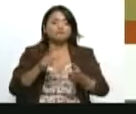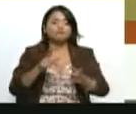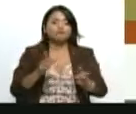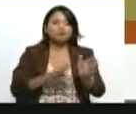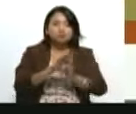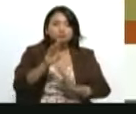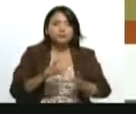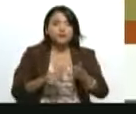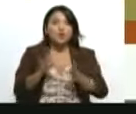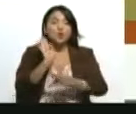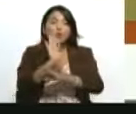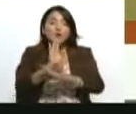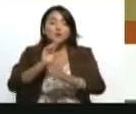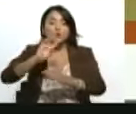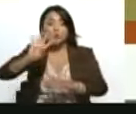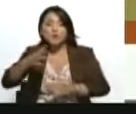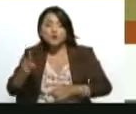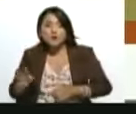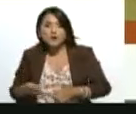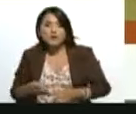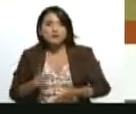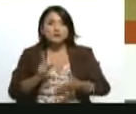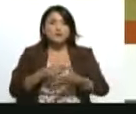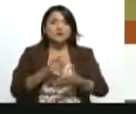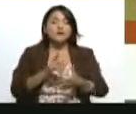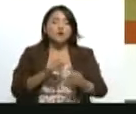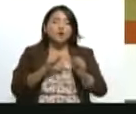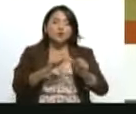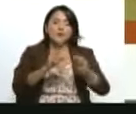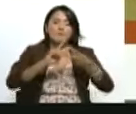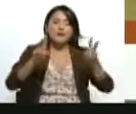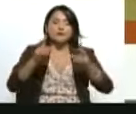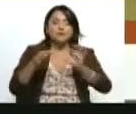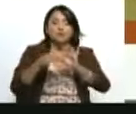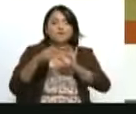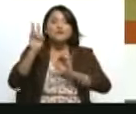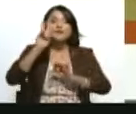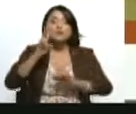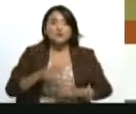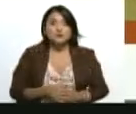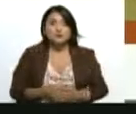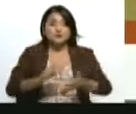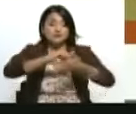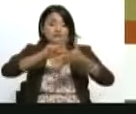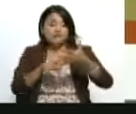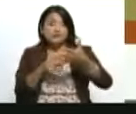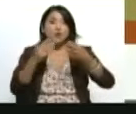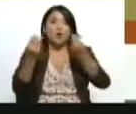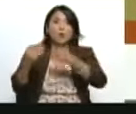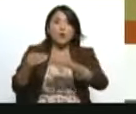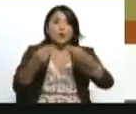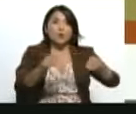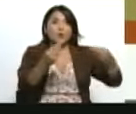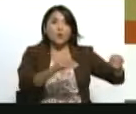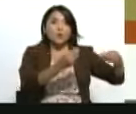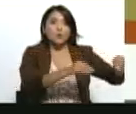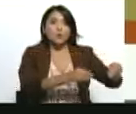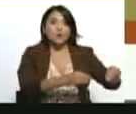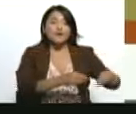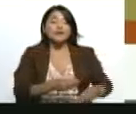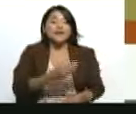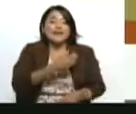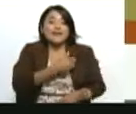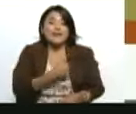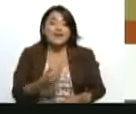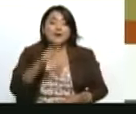del territorio de la Guayana Esequiba y defender la paz y la unión nacional. Esto, los 5 consensos, tienen que ver con lo que quiere nuestro